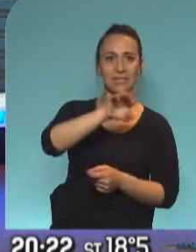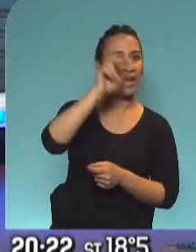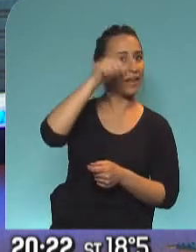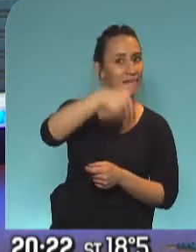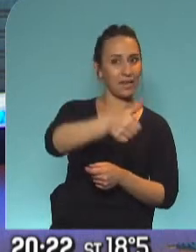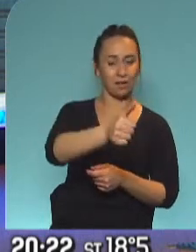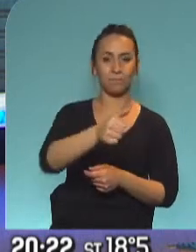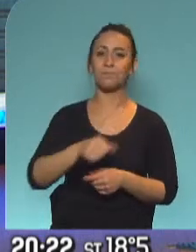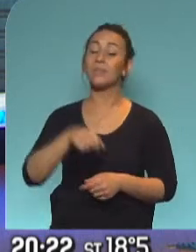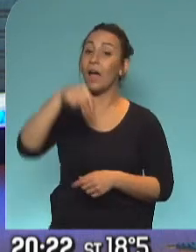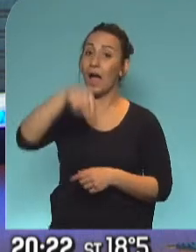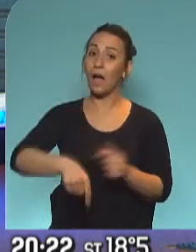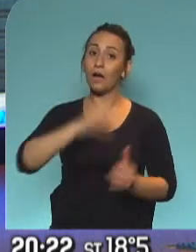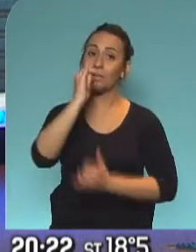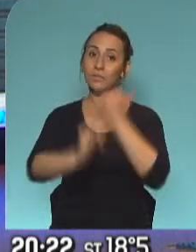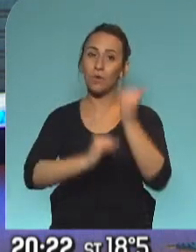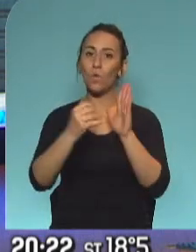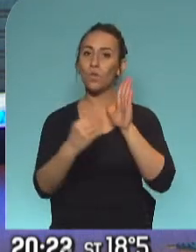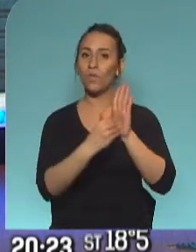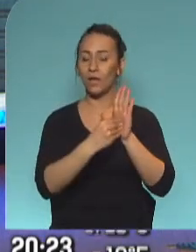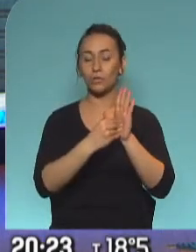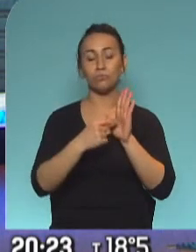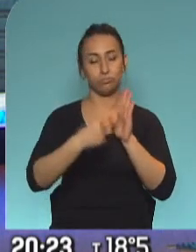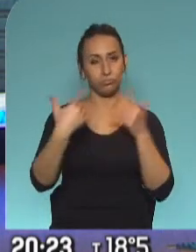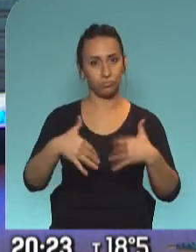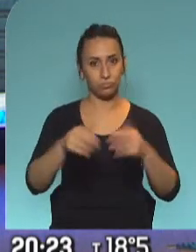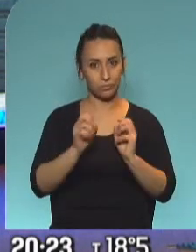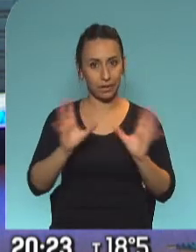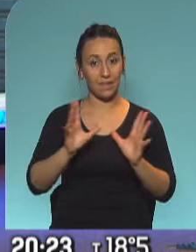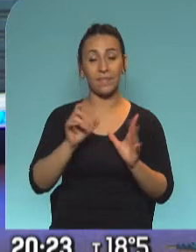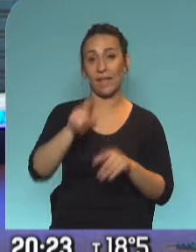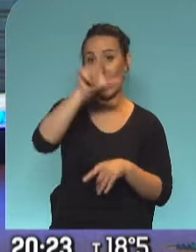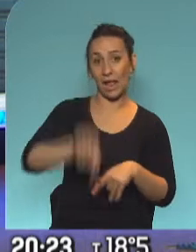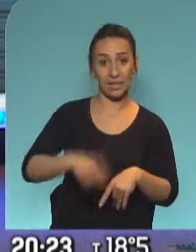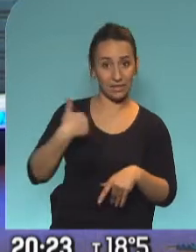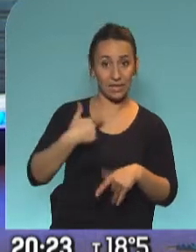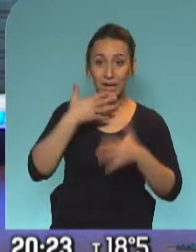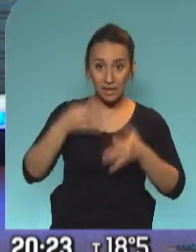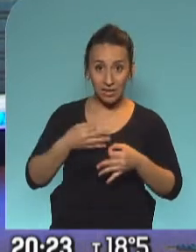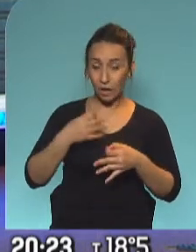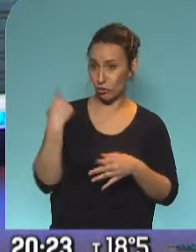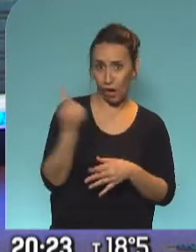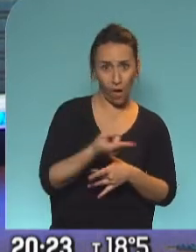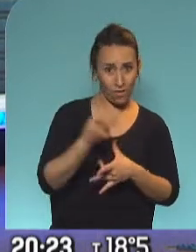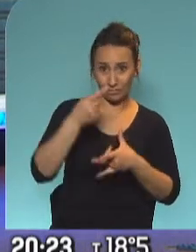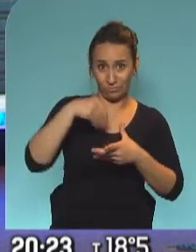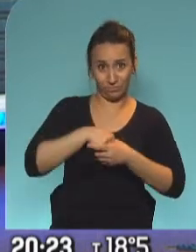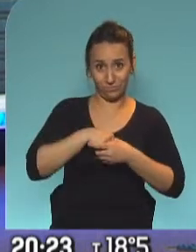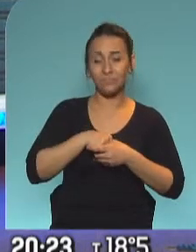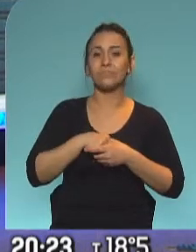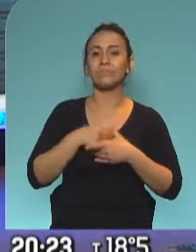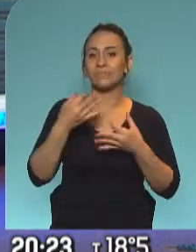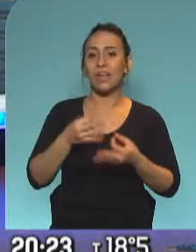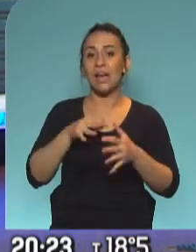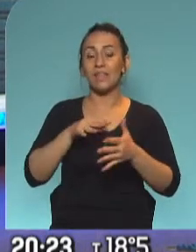y vamos ahora con un dato muy preocupante en argentina que en realidad nos interpela a todos y que tiene que ver con la situación de empleo